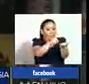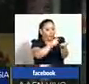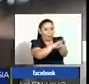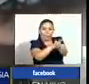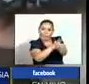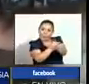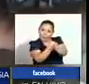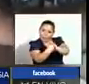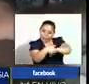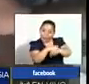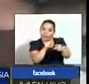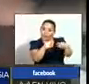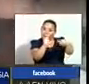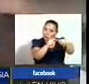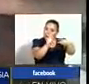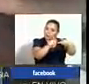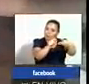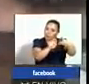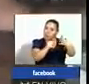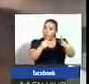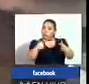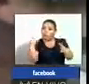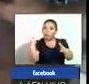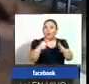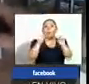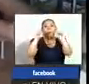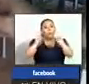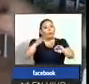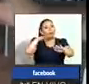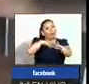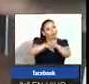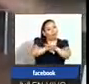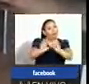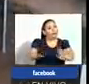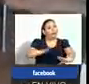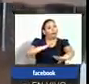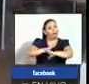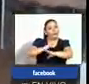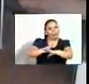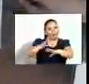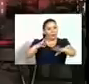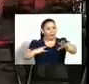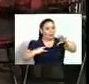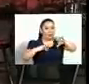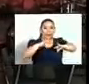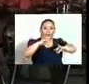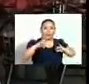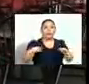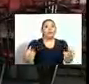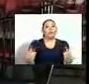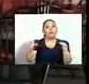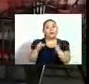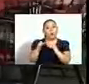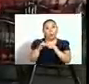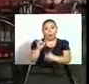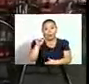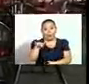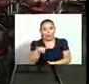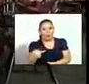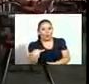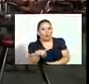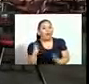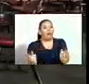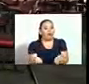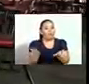alcohol gel son las medidas obligatorias para ingresar y evitar contagios en las instalaciones. Además, en este lugar se